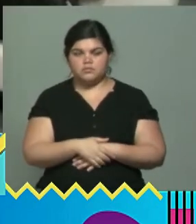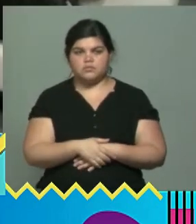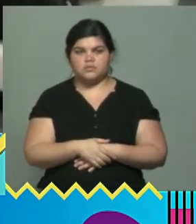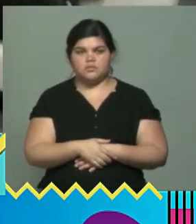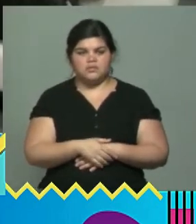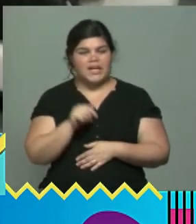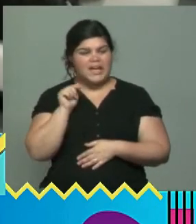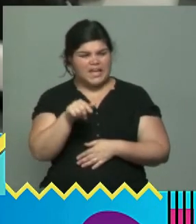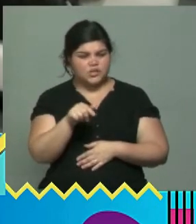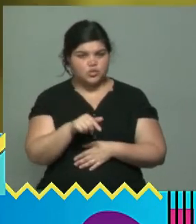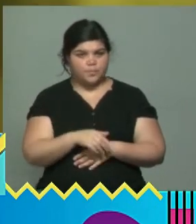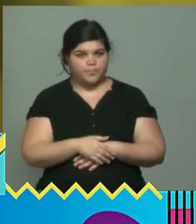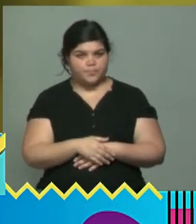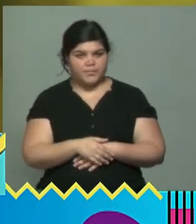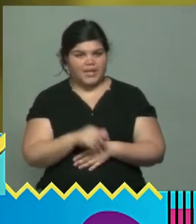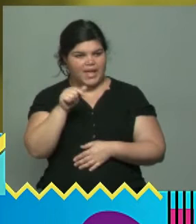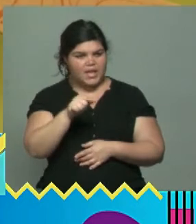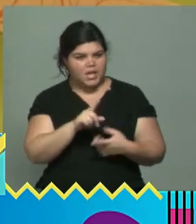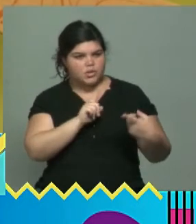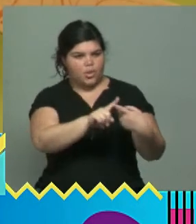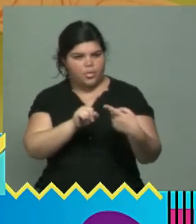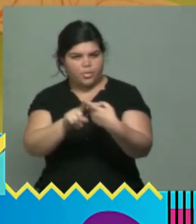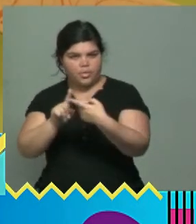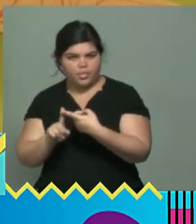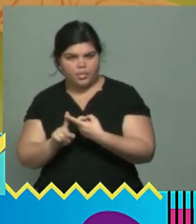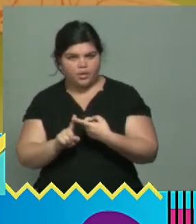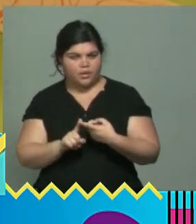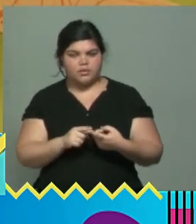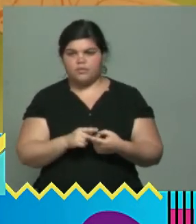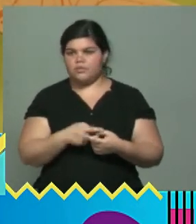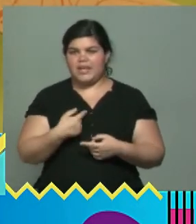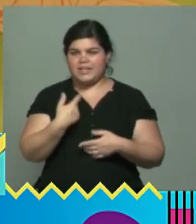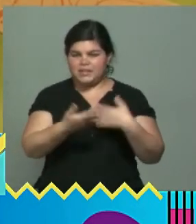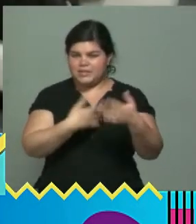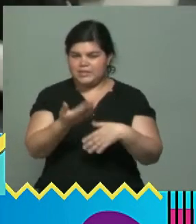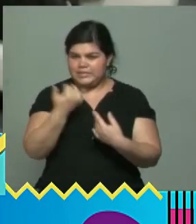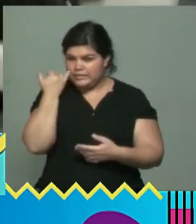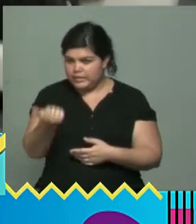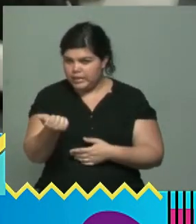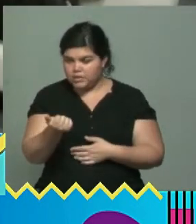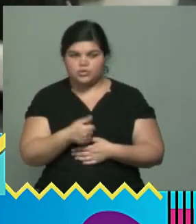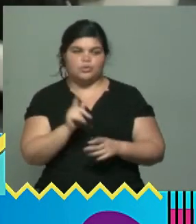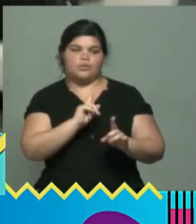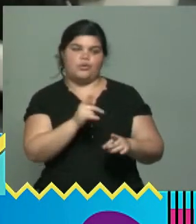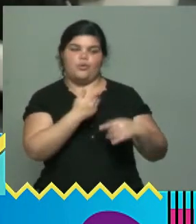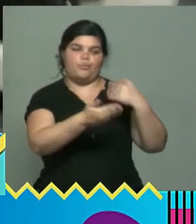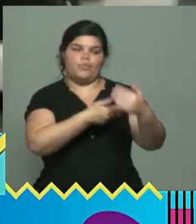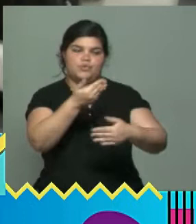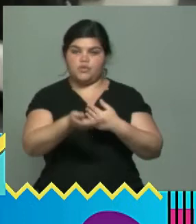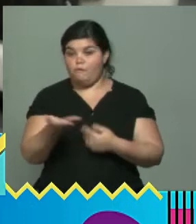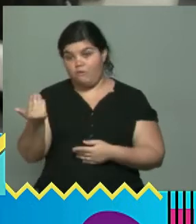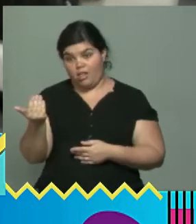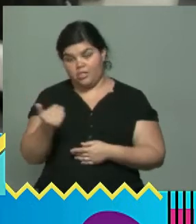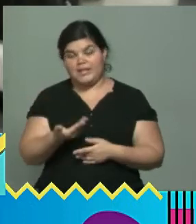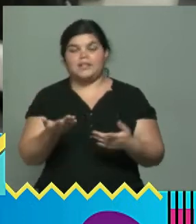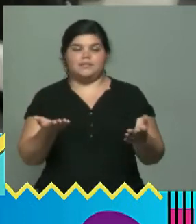aceitadas esa Estamos sinergia en o no? proceso, estamos en proceso, donde hay las instituciones donde están llenas de personas